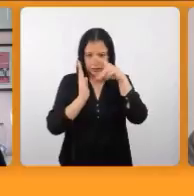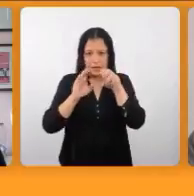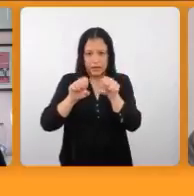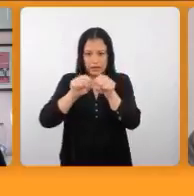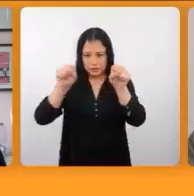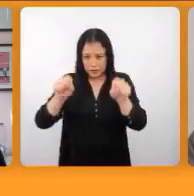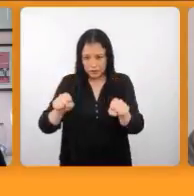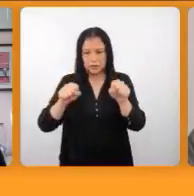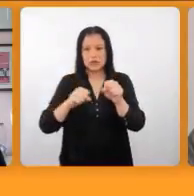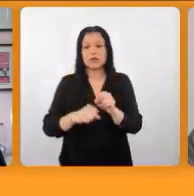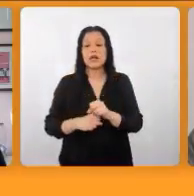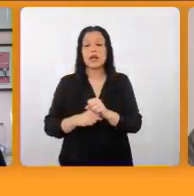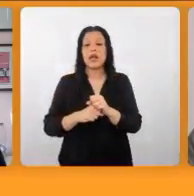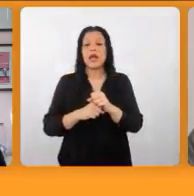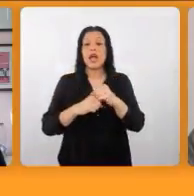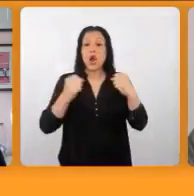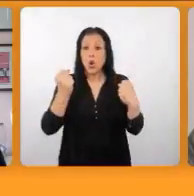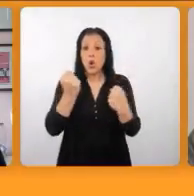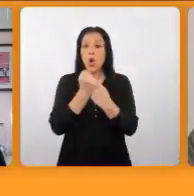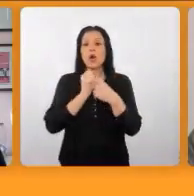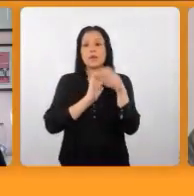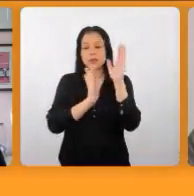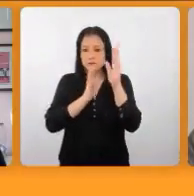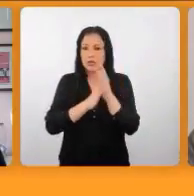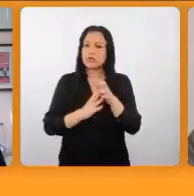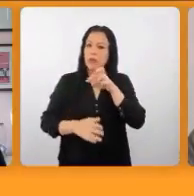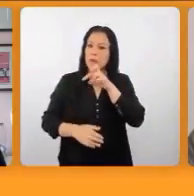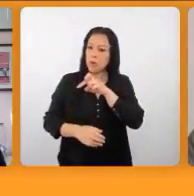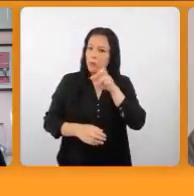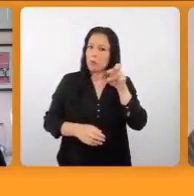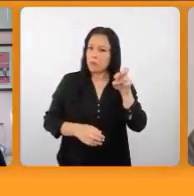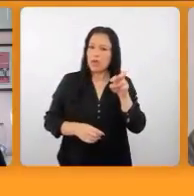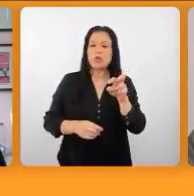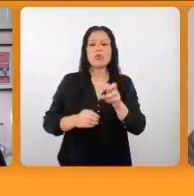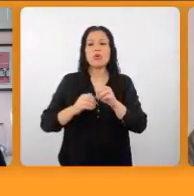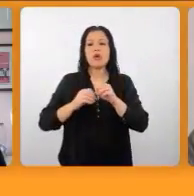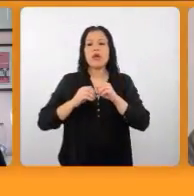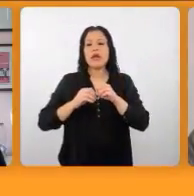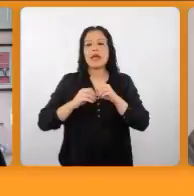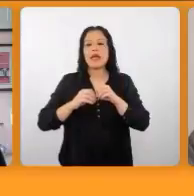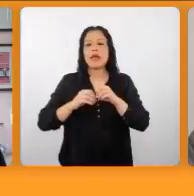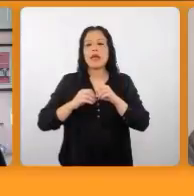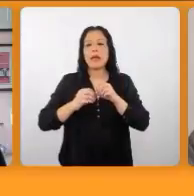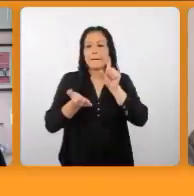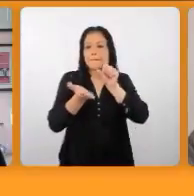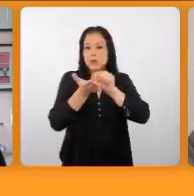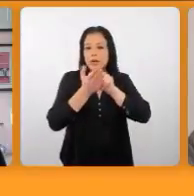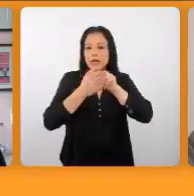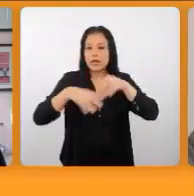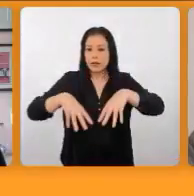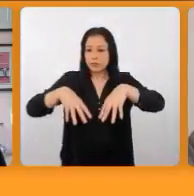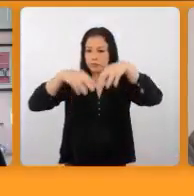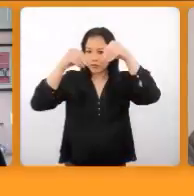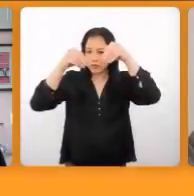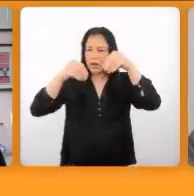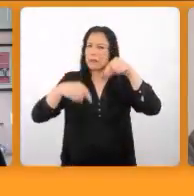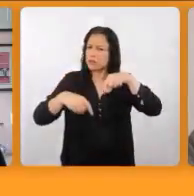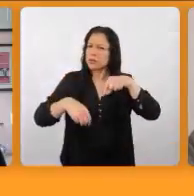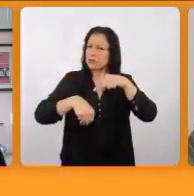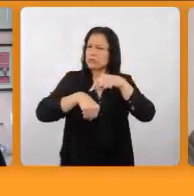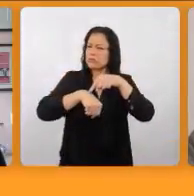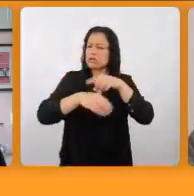de coexpositores. Y pues PromPerú publica normalmente alrededor de estas épocas del